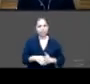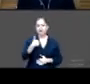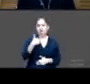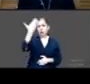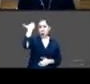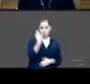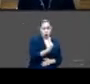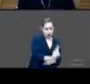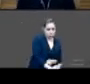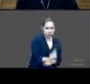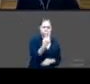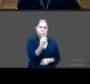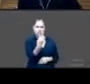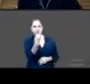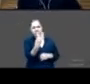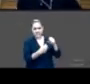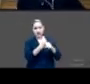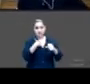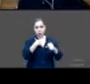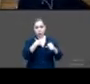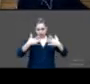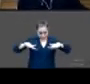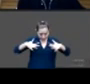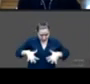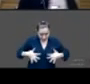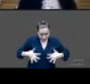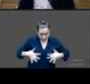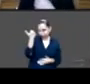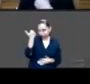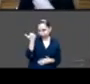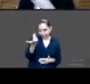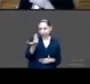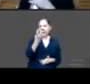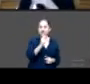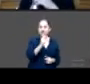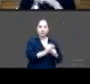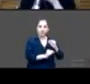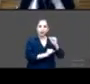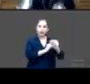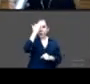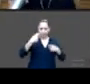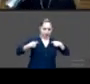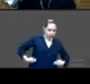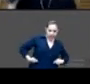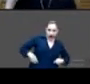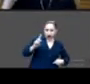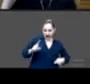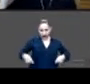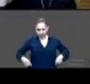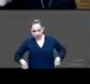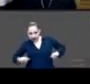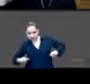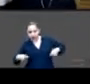tres años, no sabíamos vestirnos. Pero fue una habilidad que fuimos adquiriendo con el tiempo y además la fuimos poniendo en práctica conforme los adultos a nuestro alrededor nos